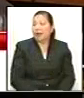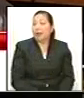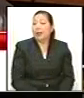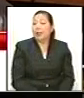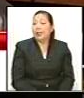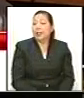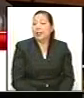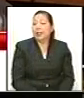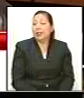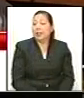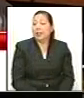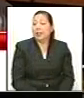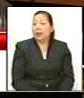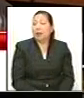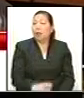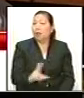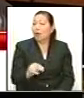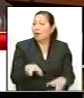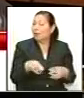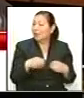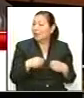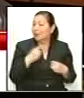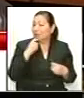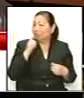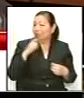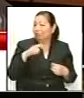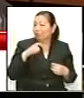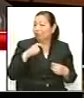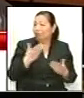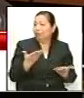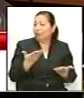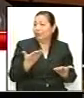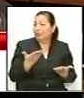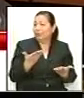que no aceptemos necesariamente